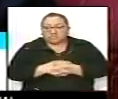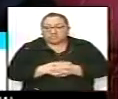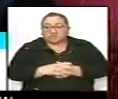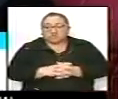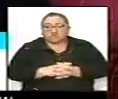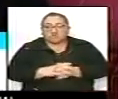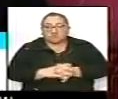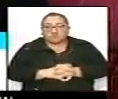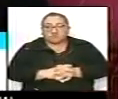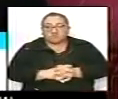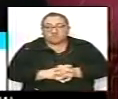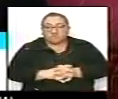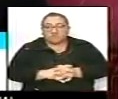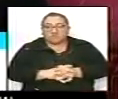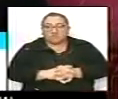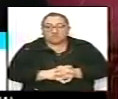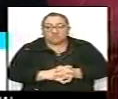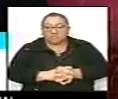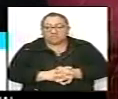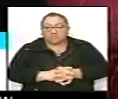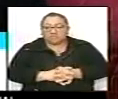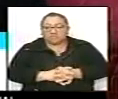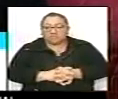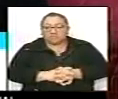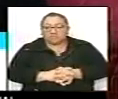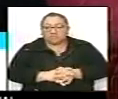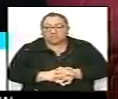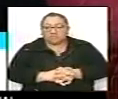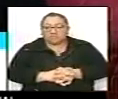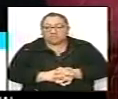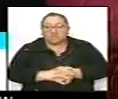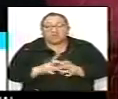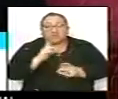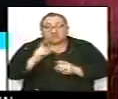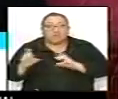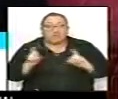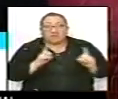estamos debatiendo un tema que